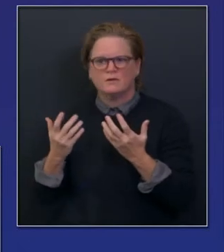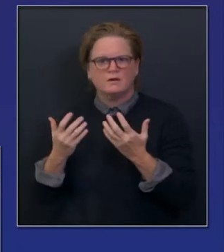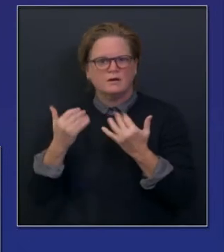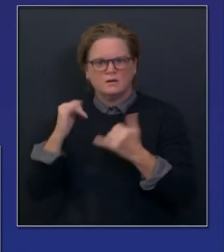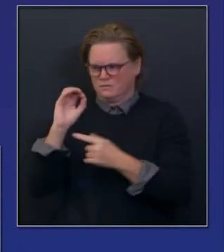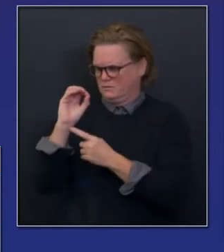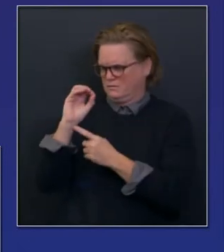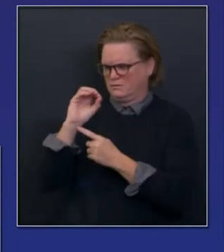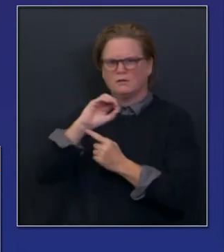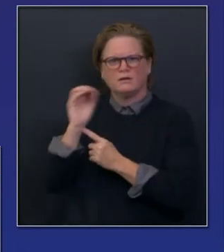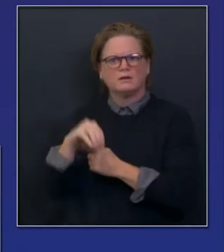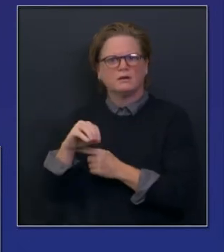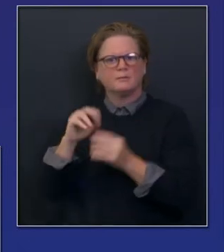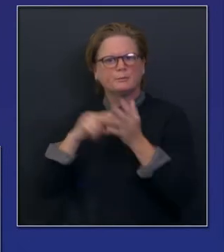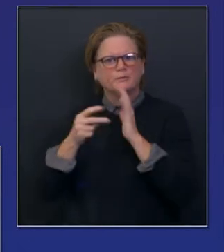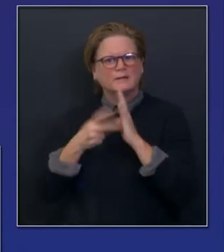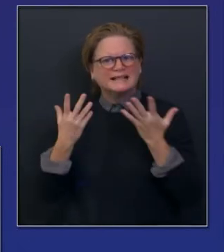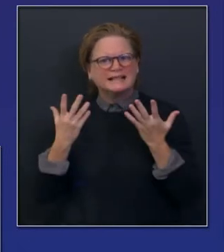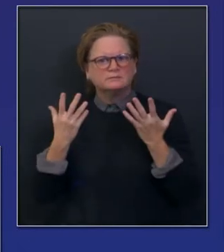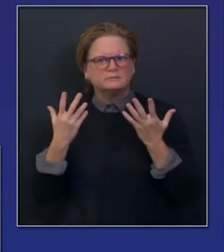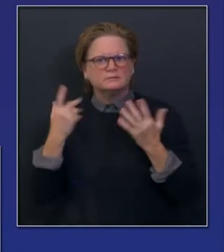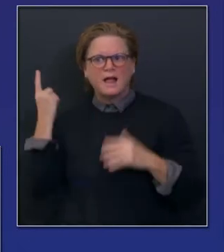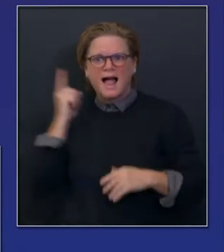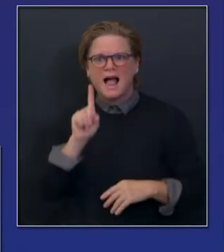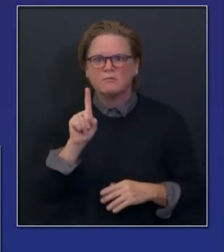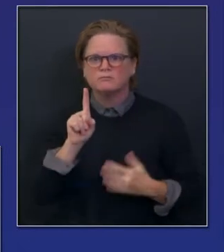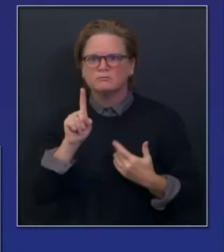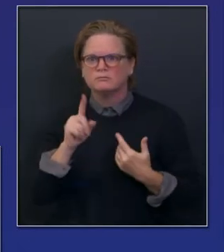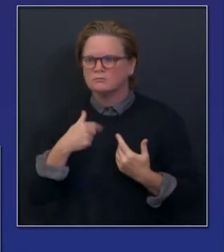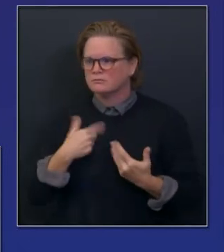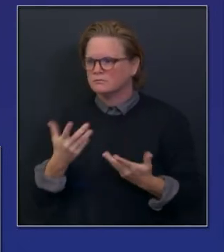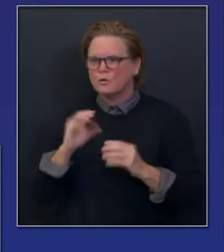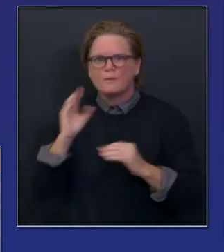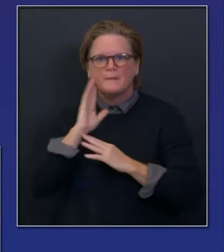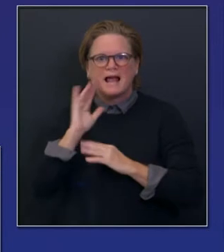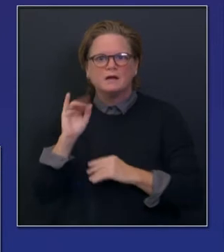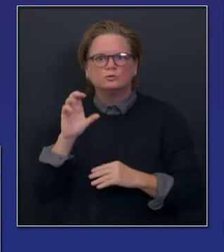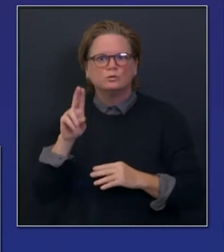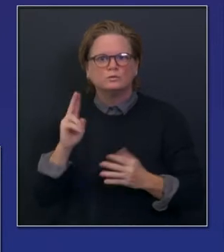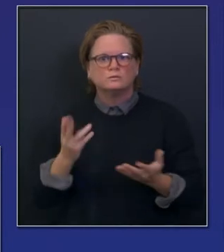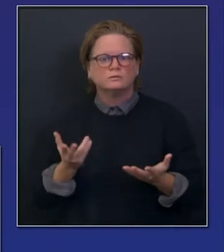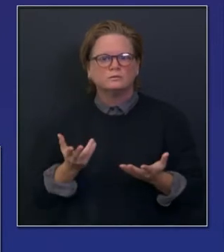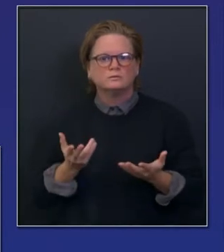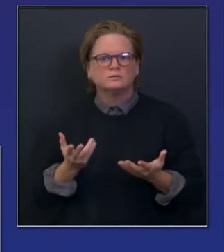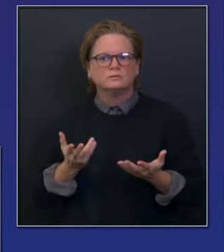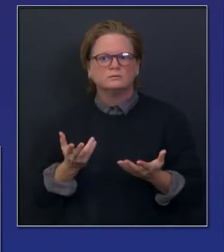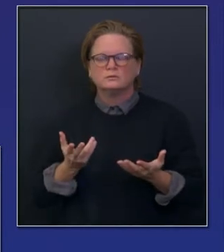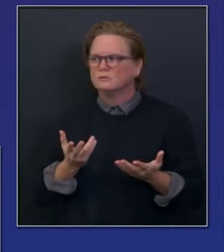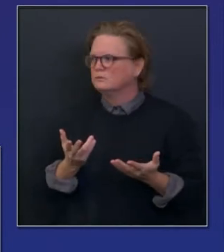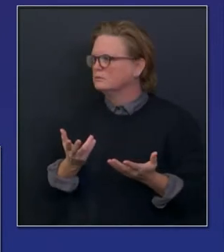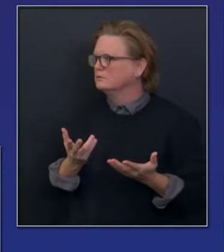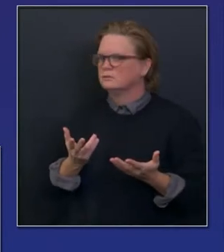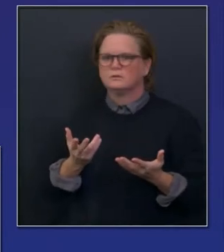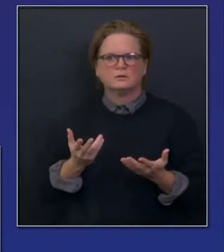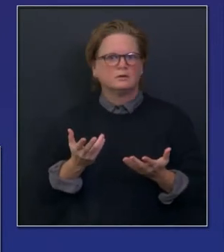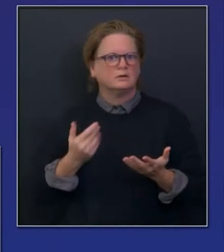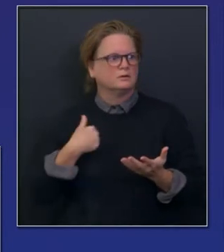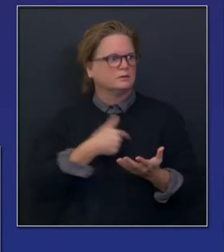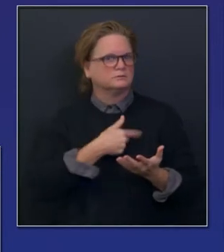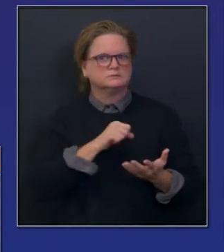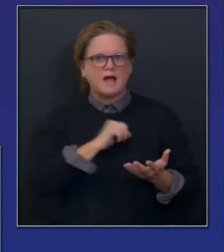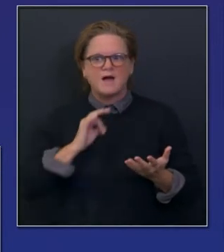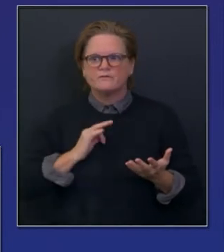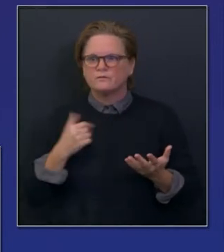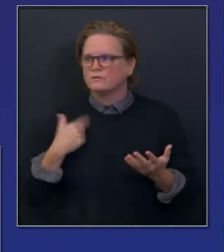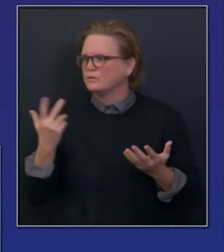no significa que no hay disponibilidad, sino que ahora estamos abordando el problema con perspectiva de